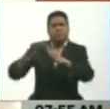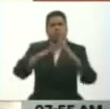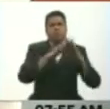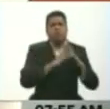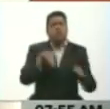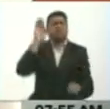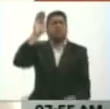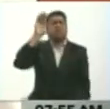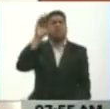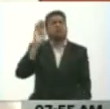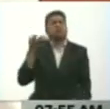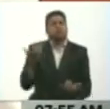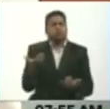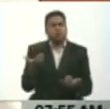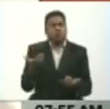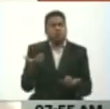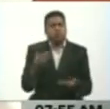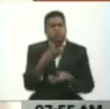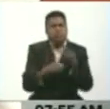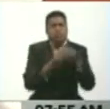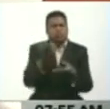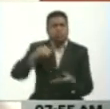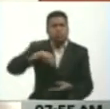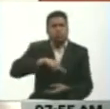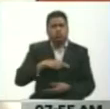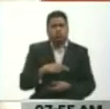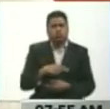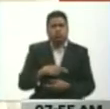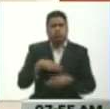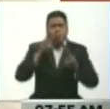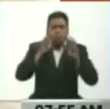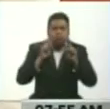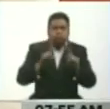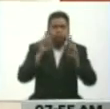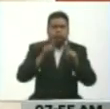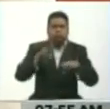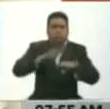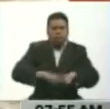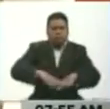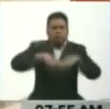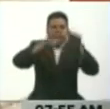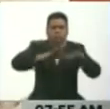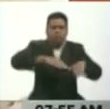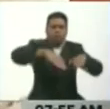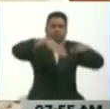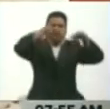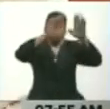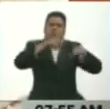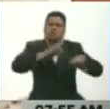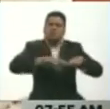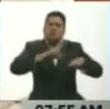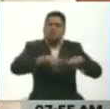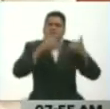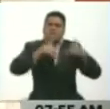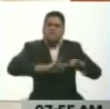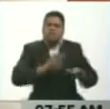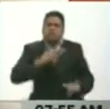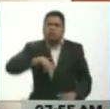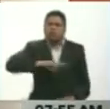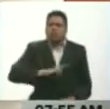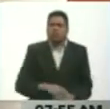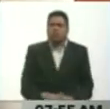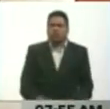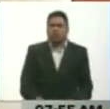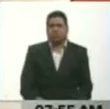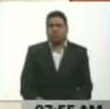futuro estamos nosotros creando o criando? ¿Qué futuro estamos criando aquí? Por eso tiene que haber una acción en conjunto,